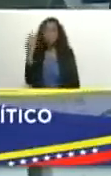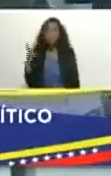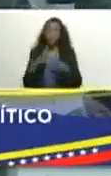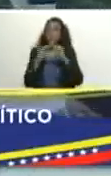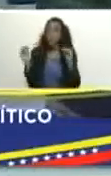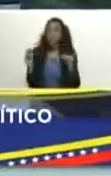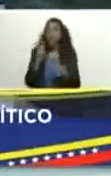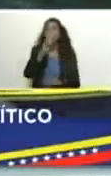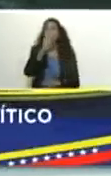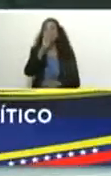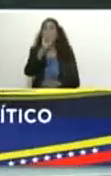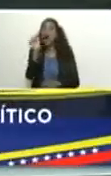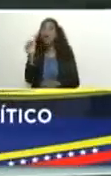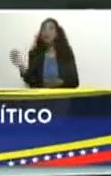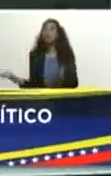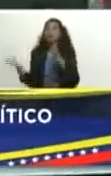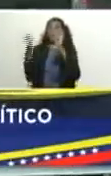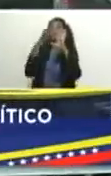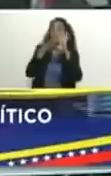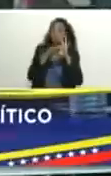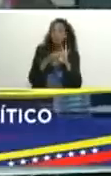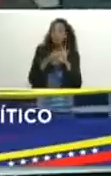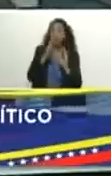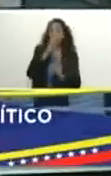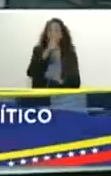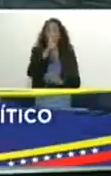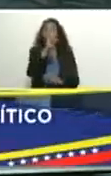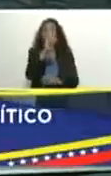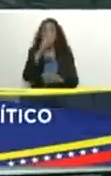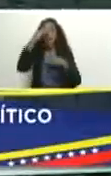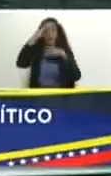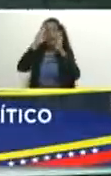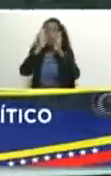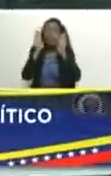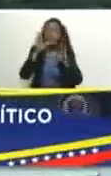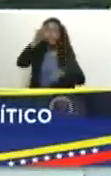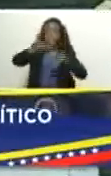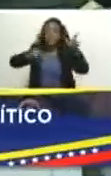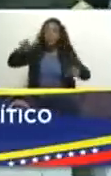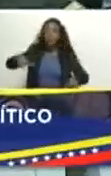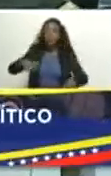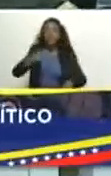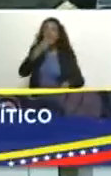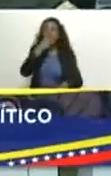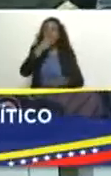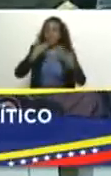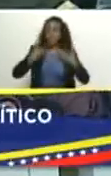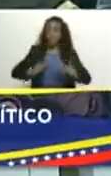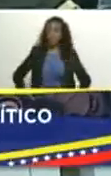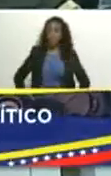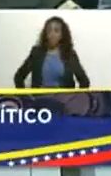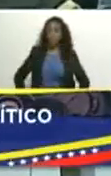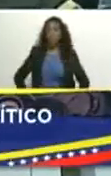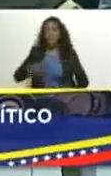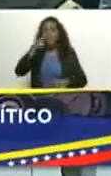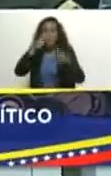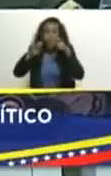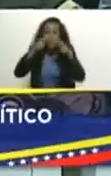Todas las UPAS se articularán a las UPEDI. Atención, Milicia Nacional Bolivariana, Mayor General Marcano